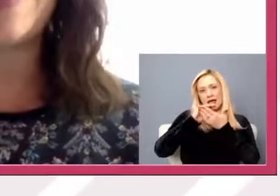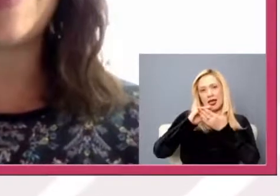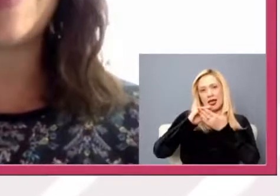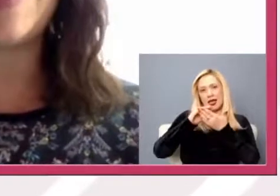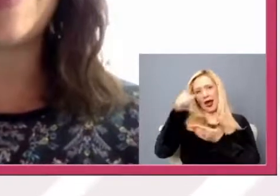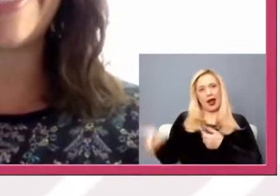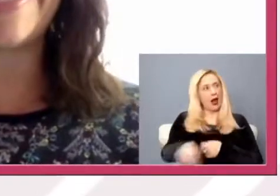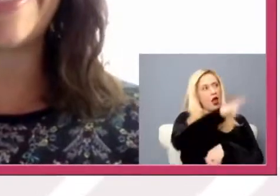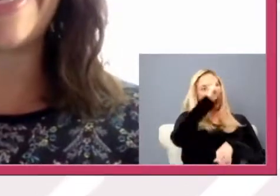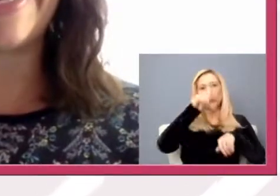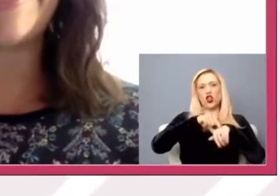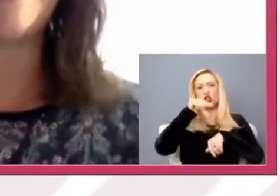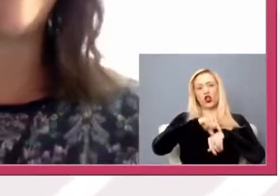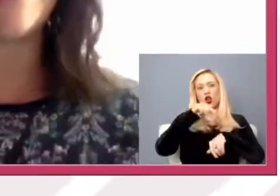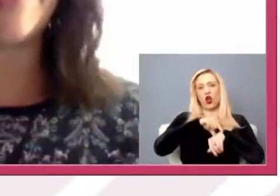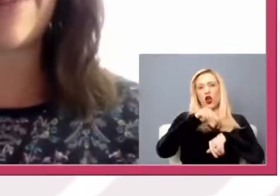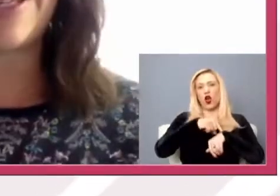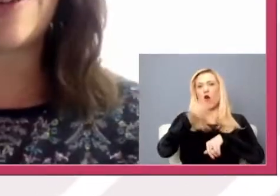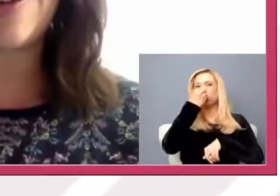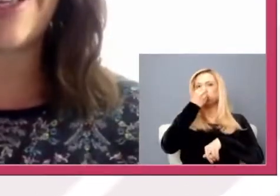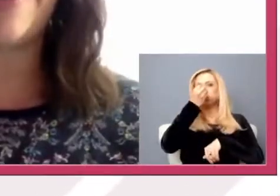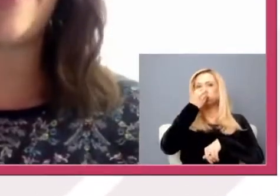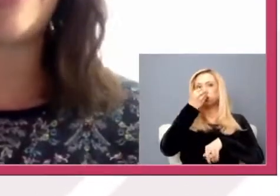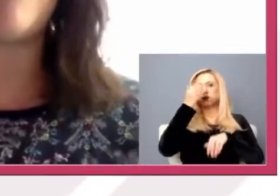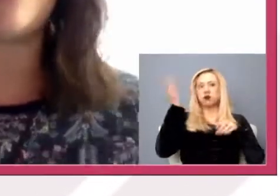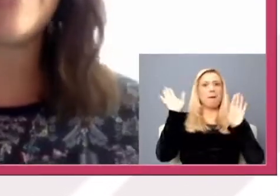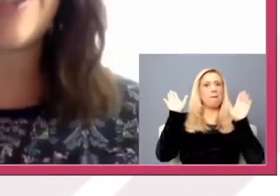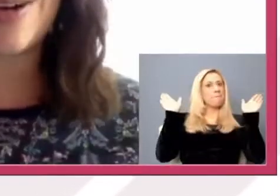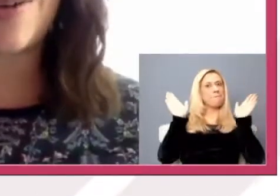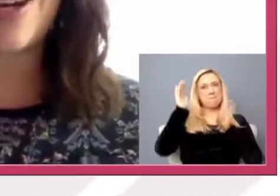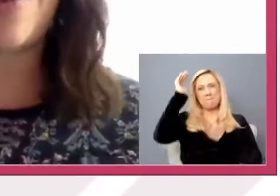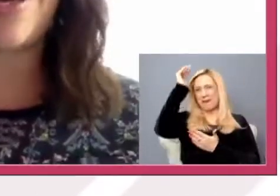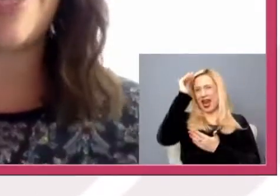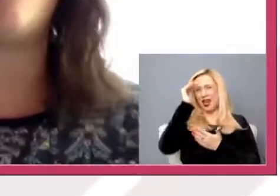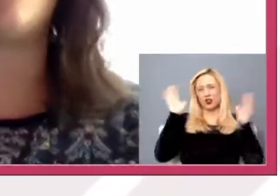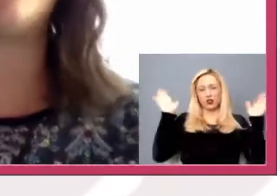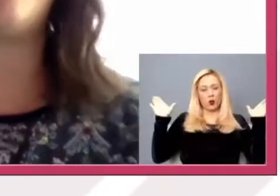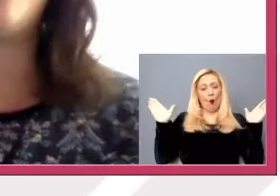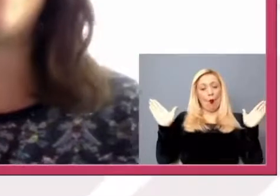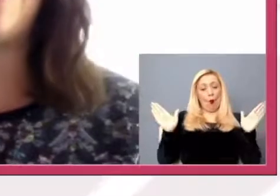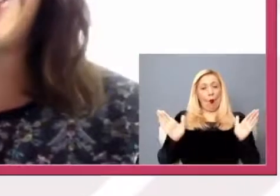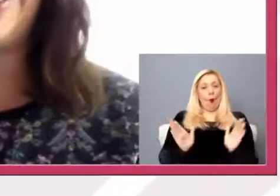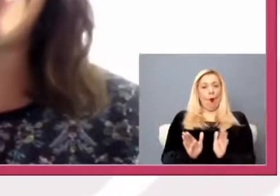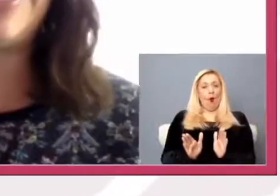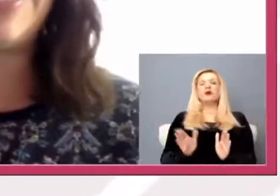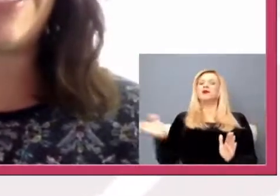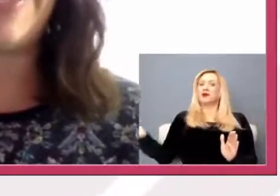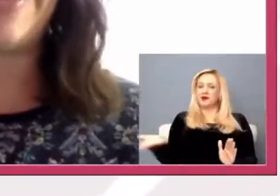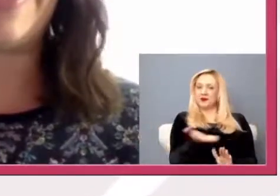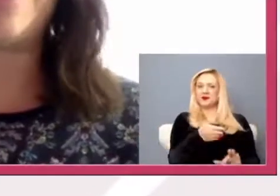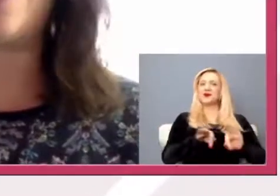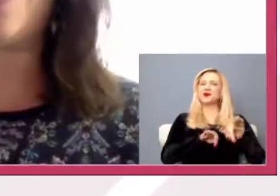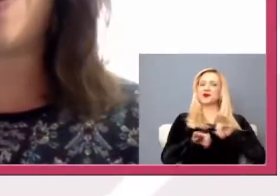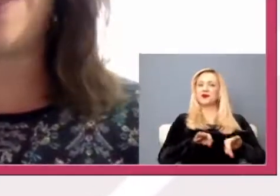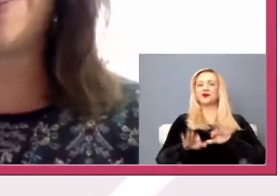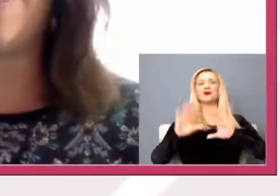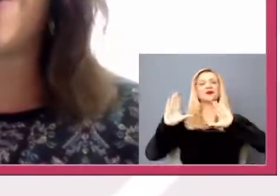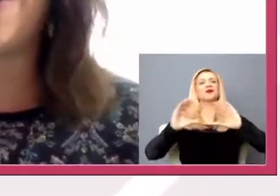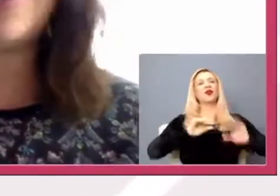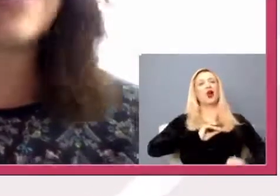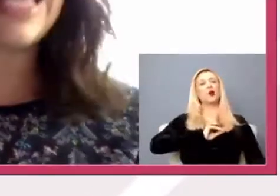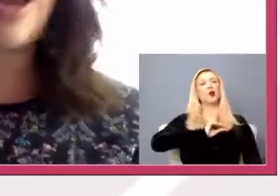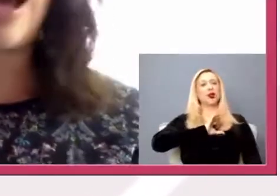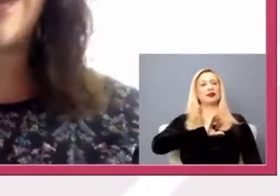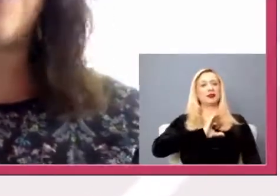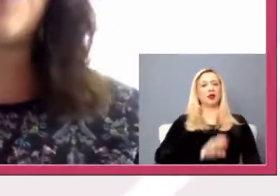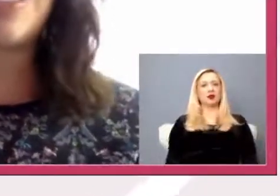que entonces sí bajes de peso, entonces ya puedas dar una buena imagen y puedas hablar de estos talleres que tienen que ver con autoestima, ¿no?